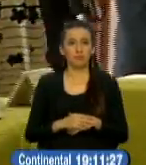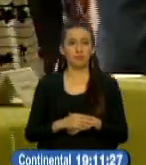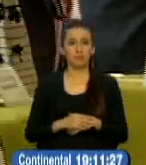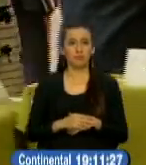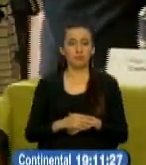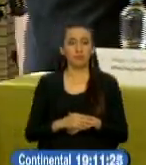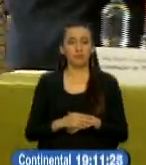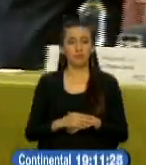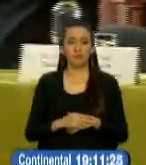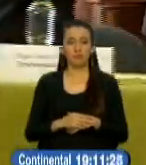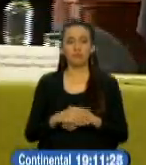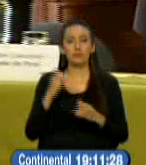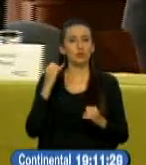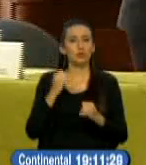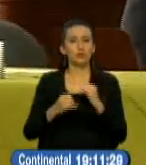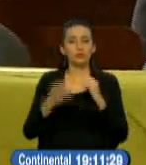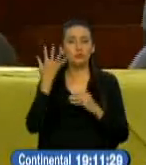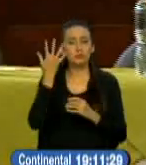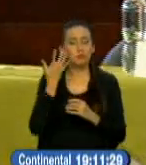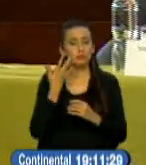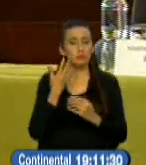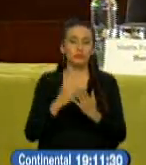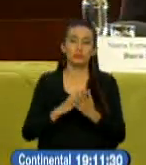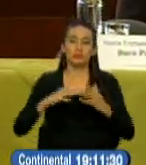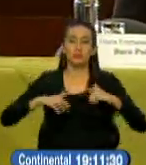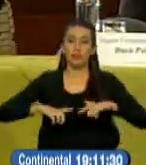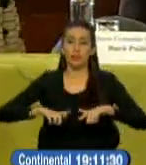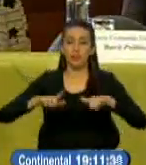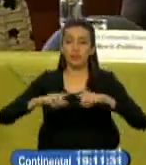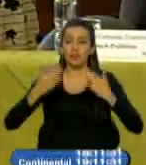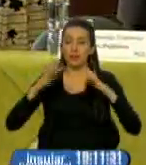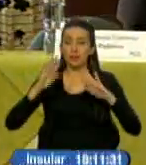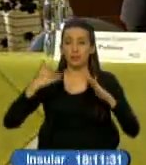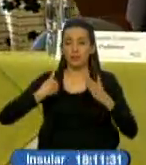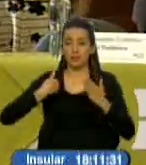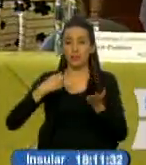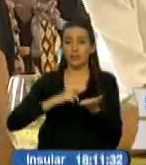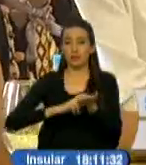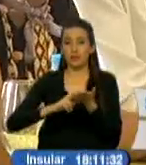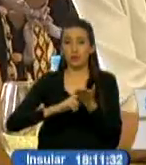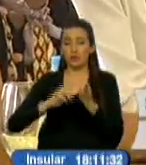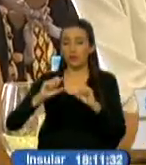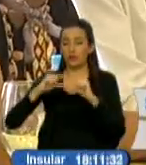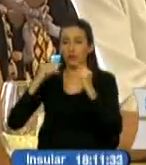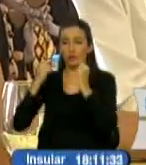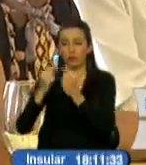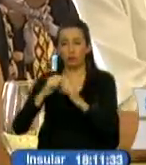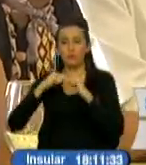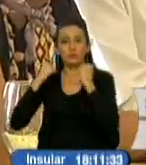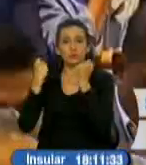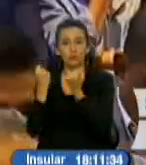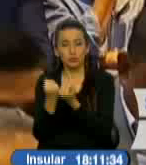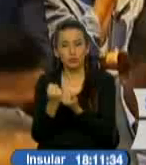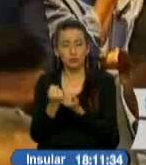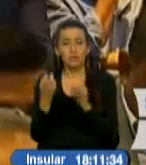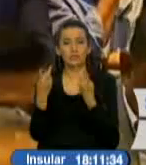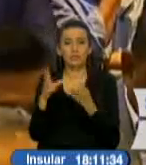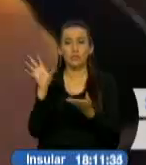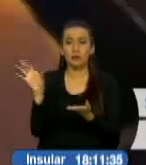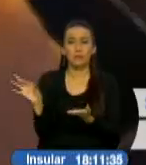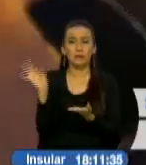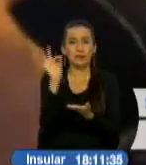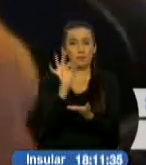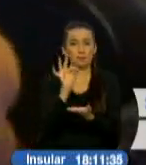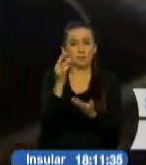Durante los últimos días, el presidente electo Lenín Moreno ha mantenido reuniones con delegaciones internacionales, movimientos sociales y con representantes de los